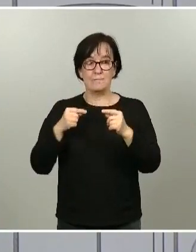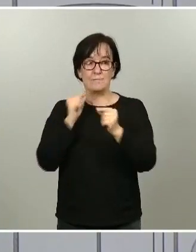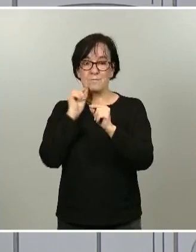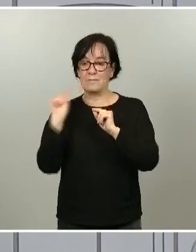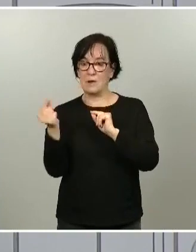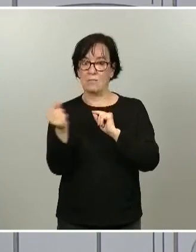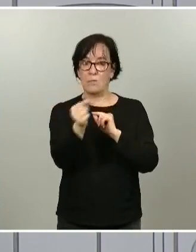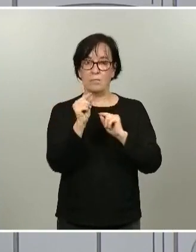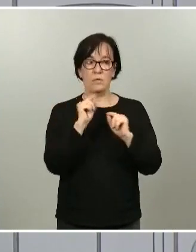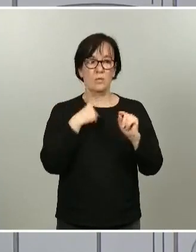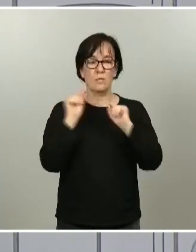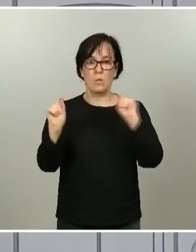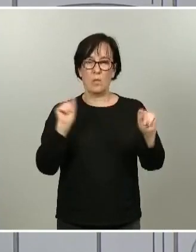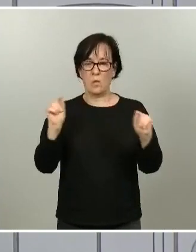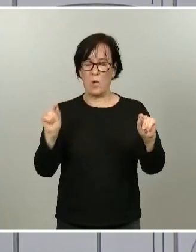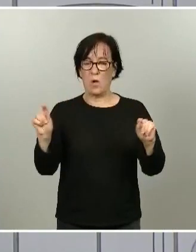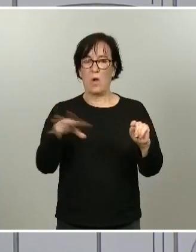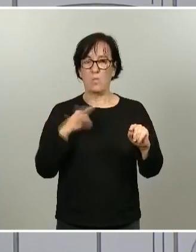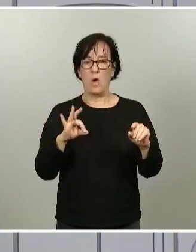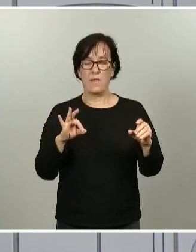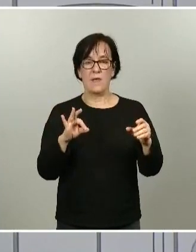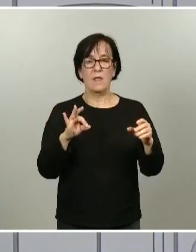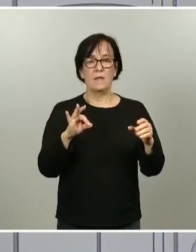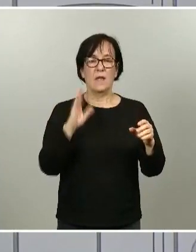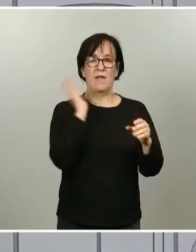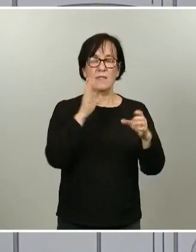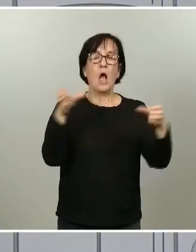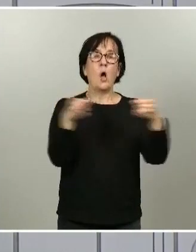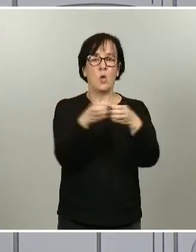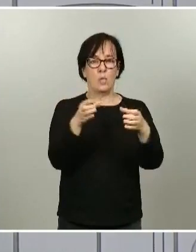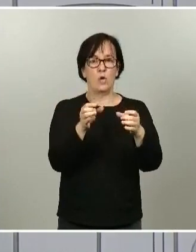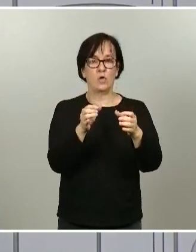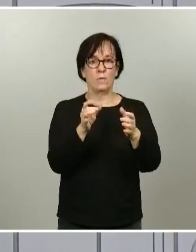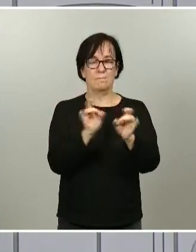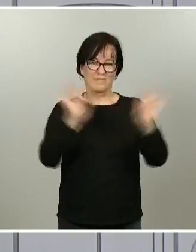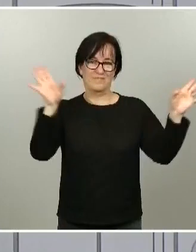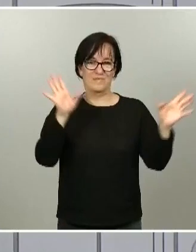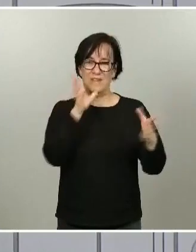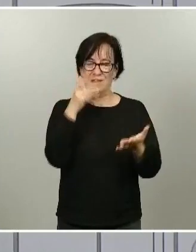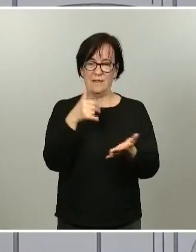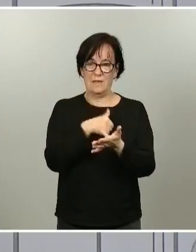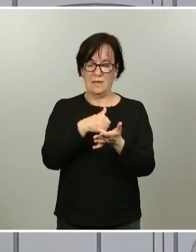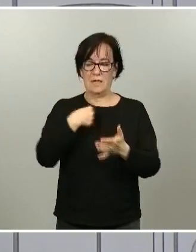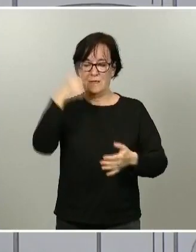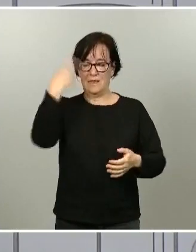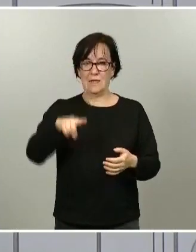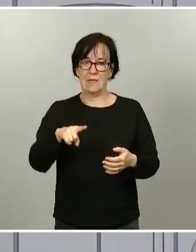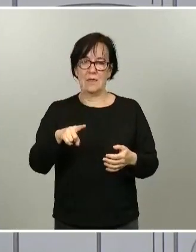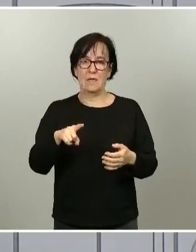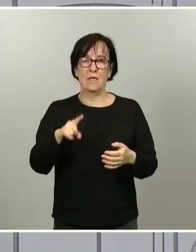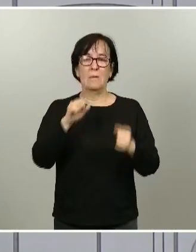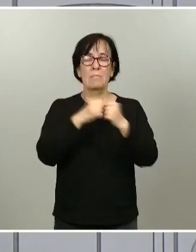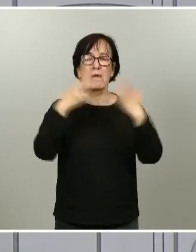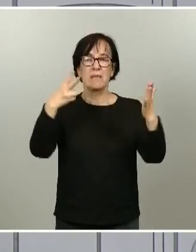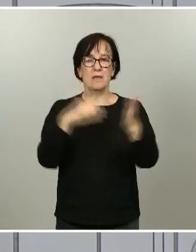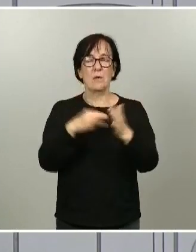puede llegar a afectar a grupos vulnerables, y sabiendo que hemos tenido 27.000 o